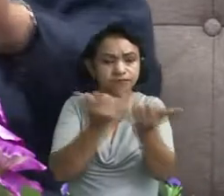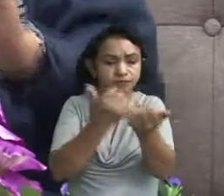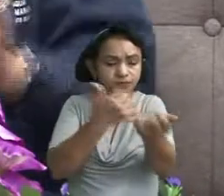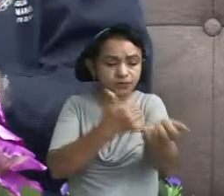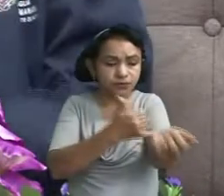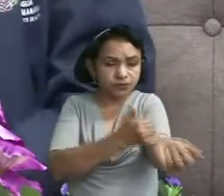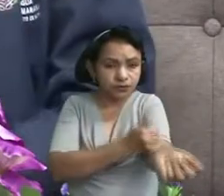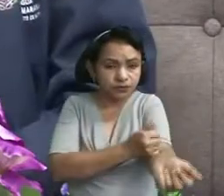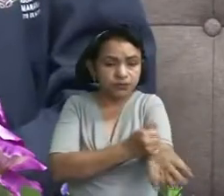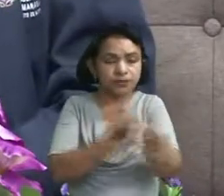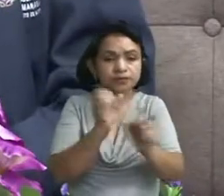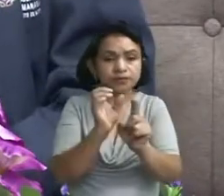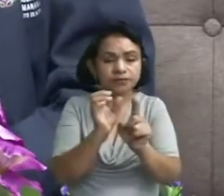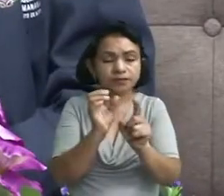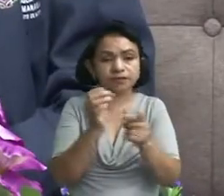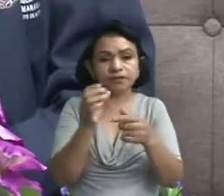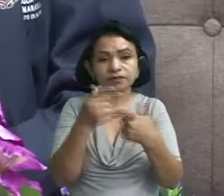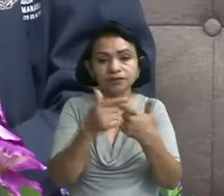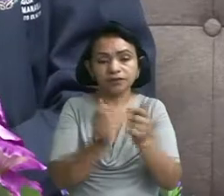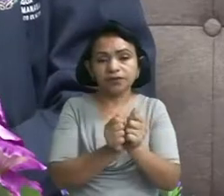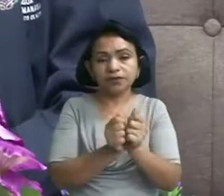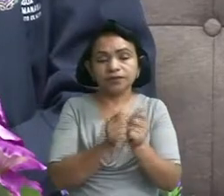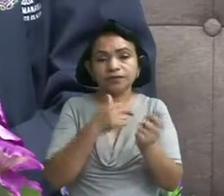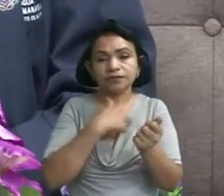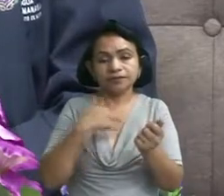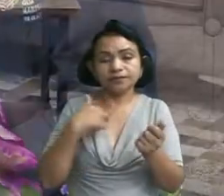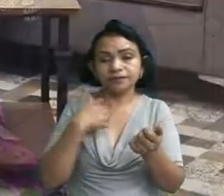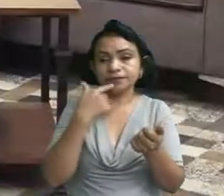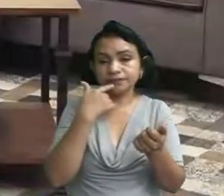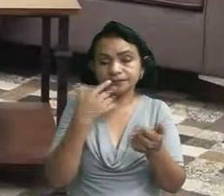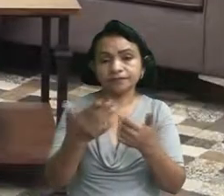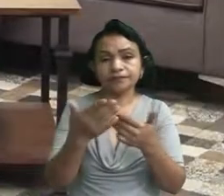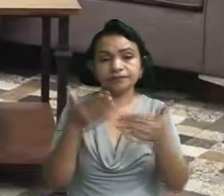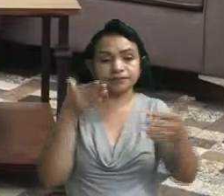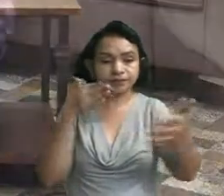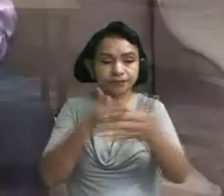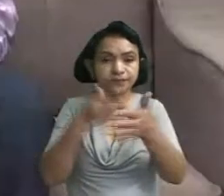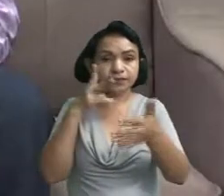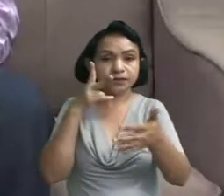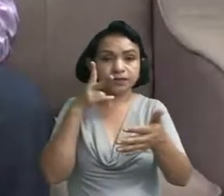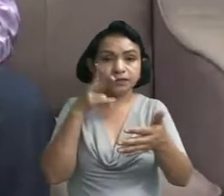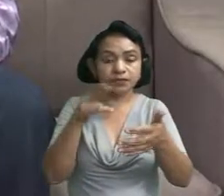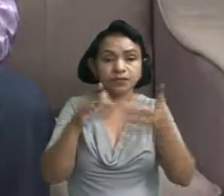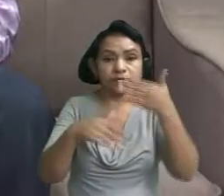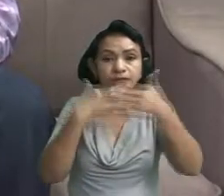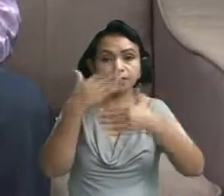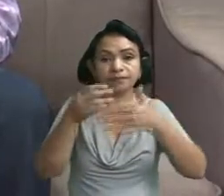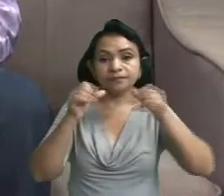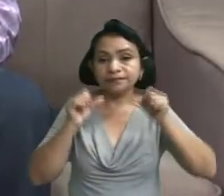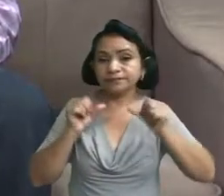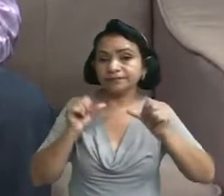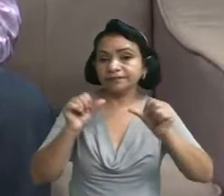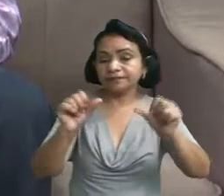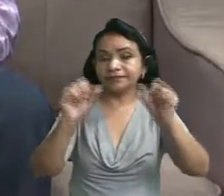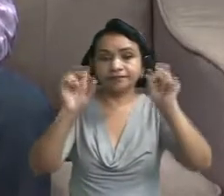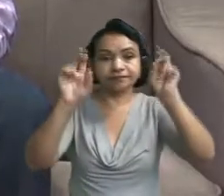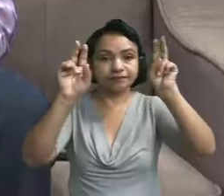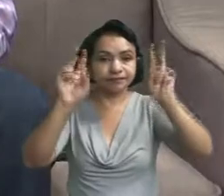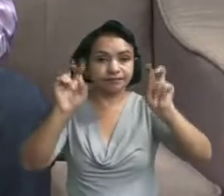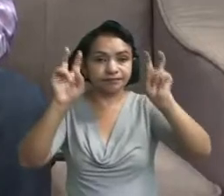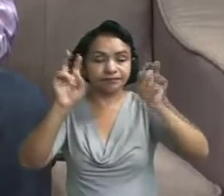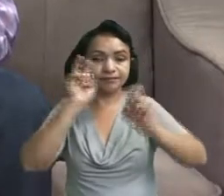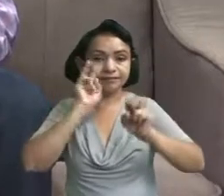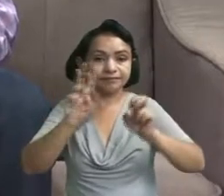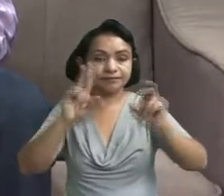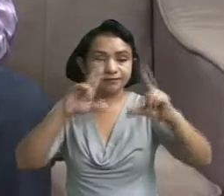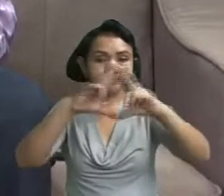es consecuente con ese tema. Entonces, tenemos que hacer una pausa, pero al volver quisiera que continuáramos hablando de esos aspectos que